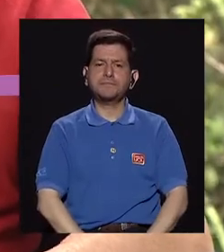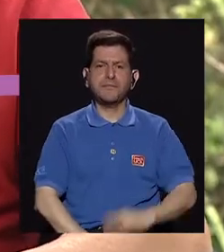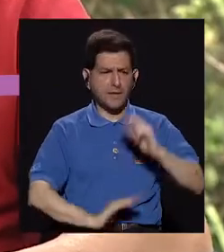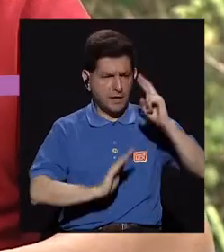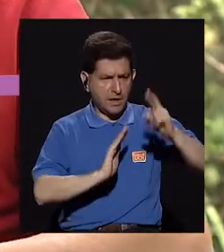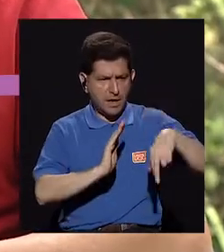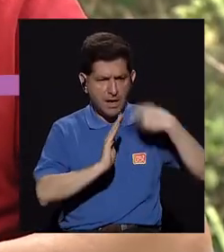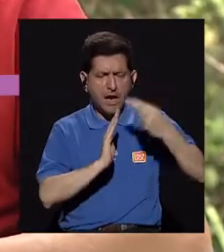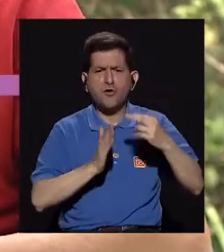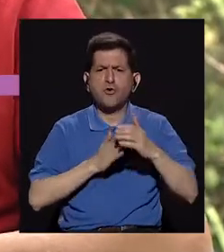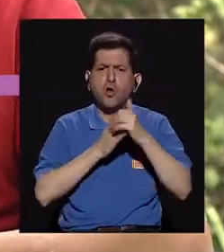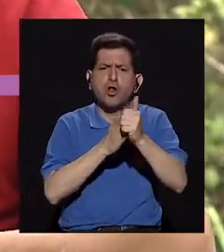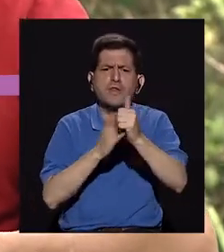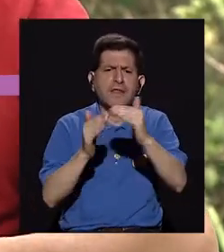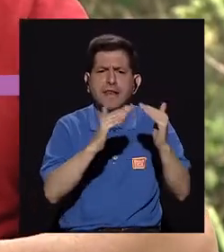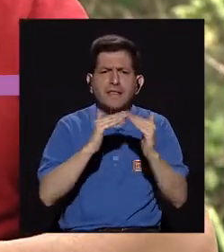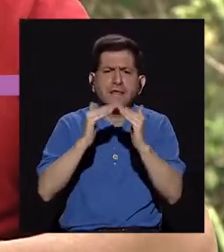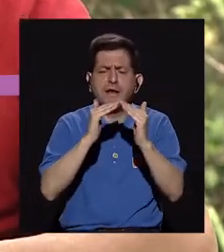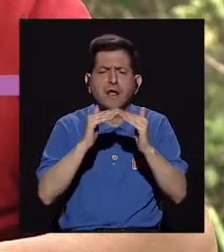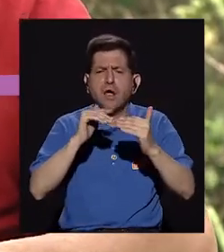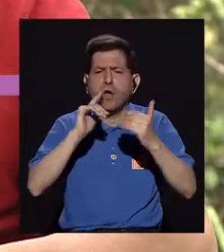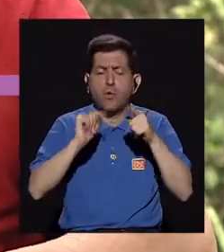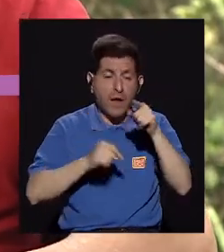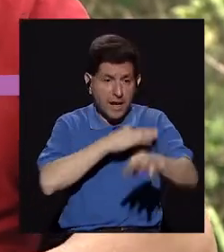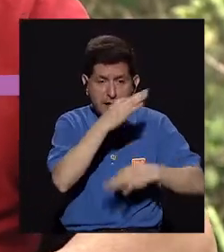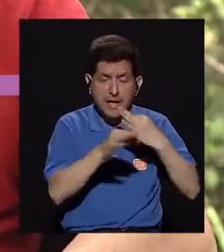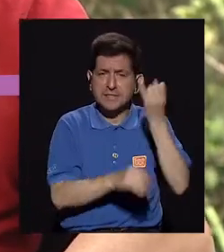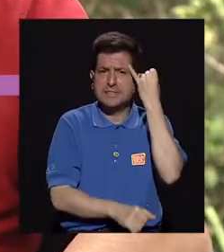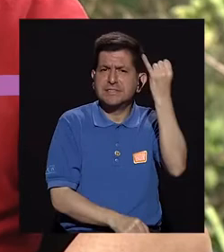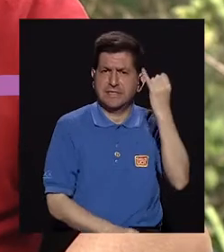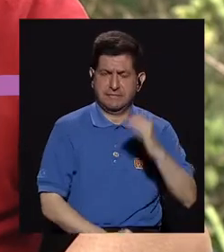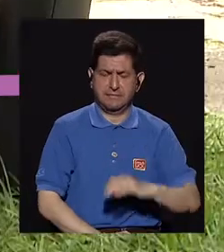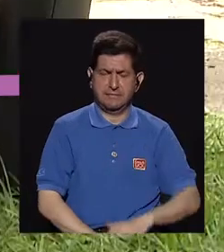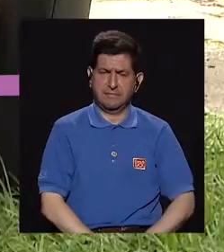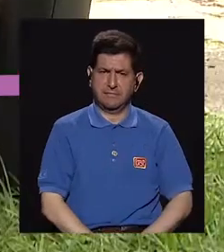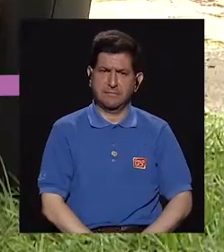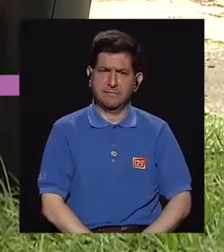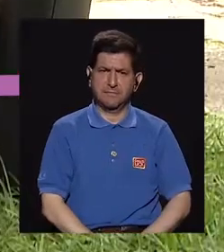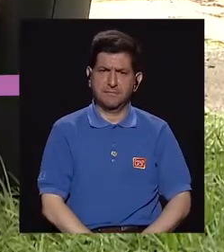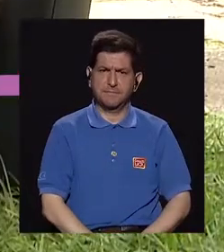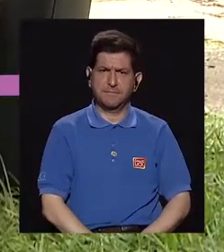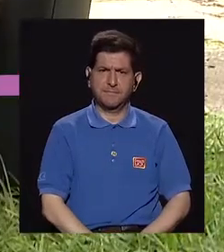¿Cuál es el rol del líder comunitario en este tipo de iniciativas?